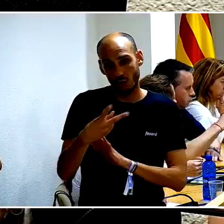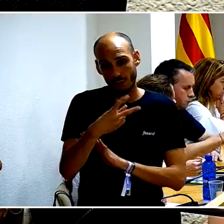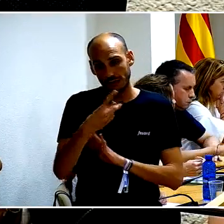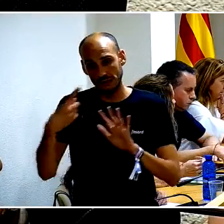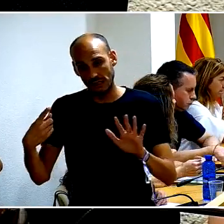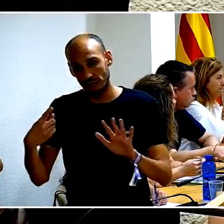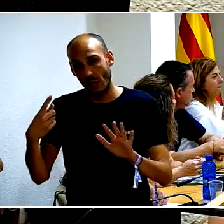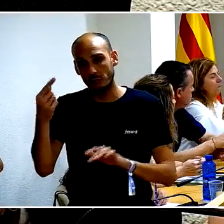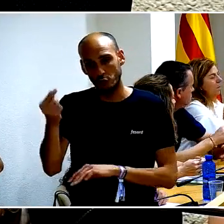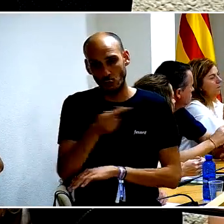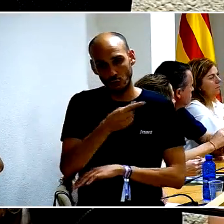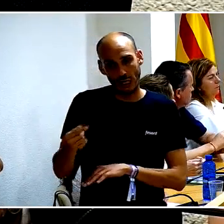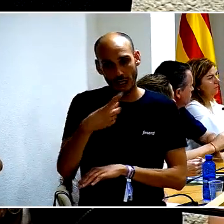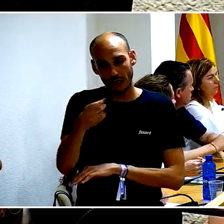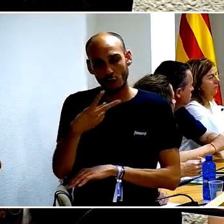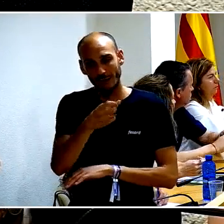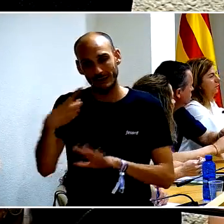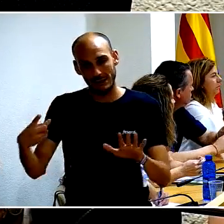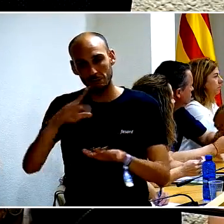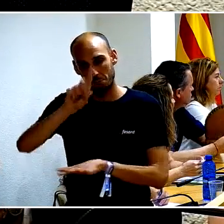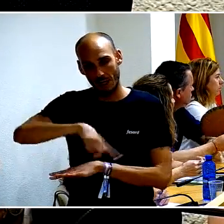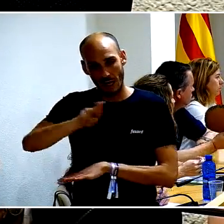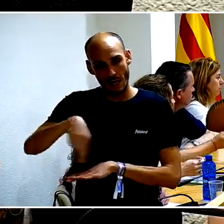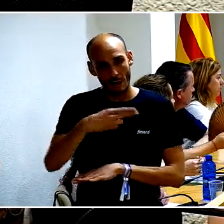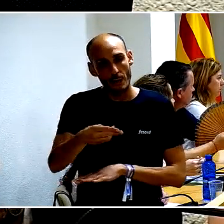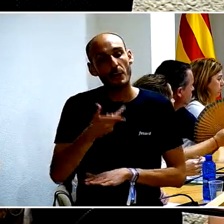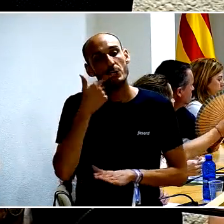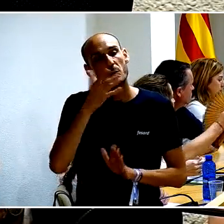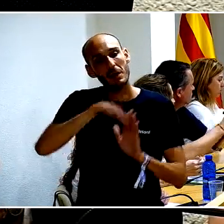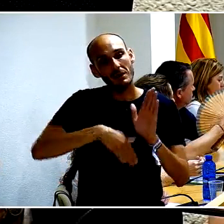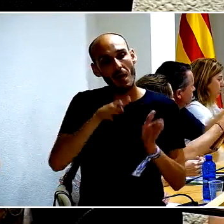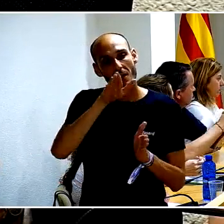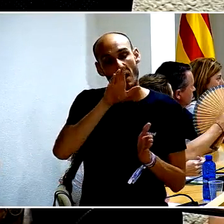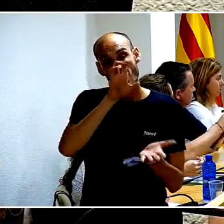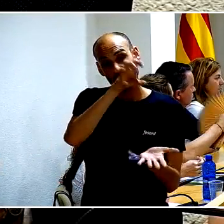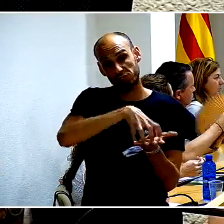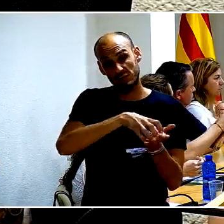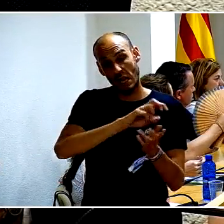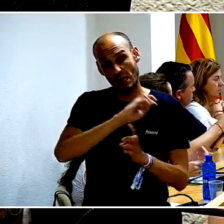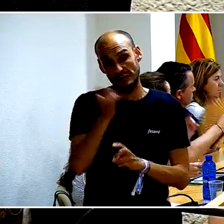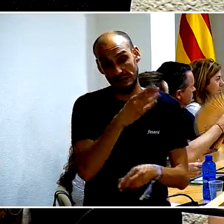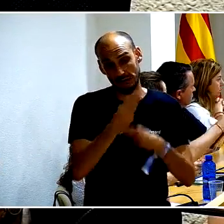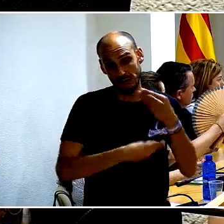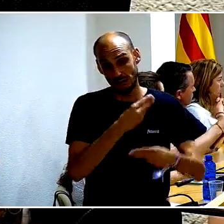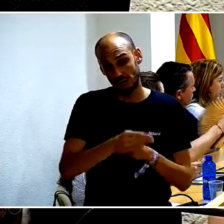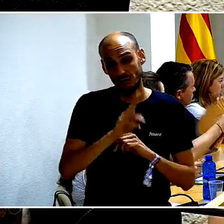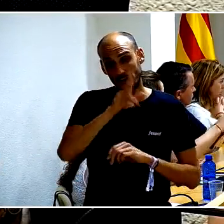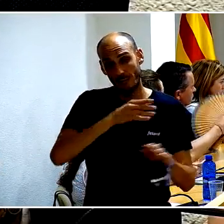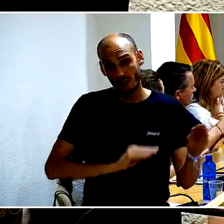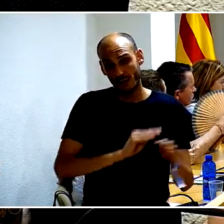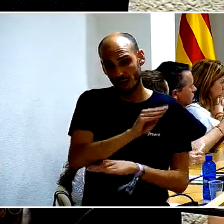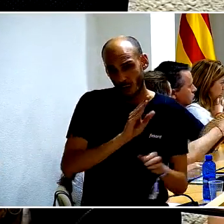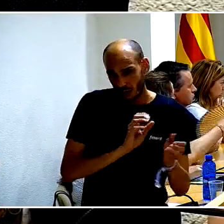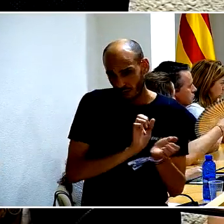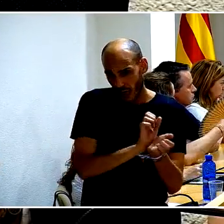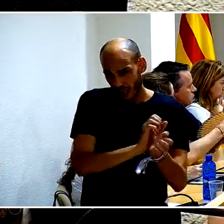126.304,57 euros. Partida de baja, remodelación sala multiusos, financiación remanente de tesorería, inversiones financieramente